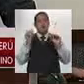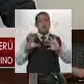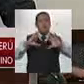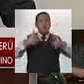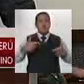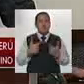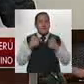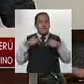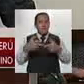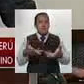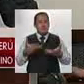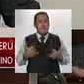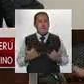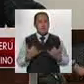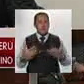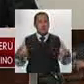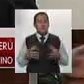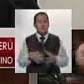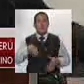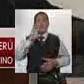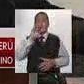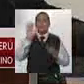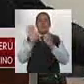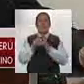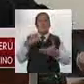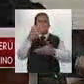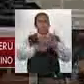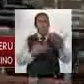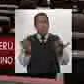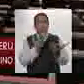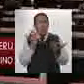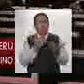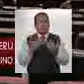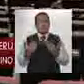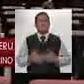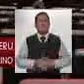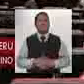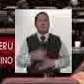y eso nos permite pues hablar de portafolios de productos.